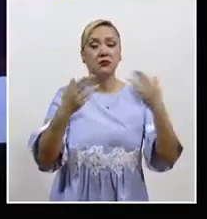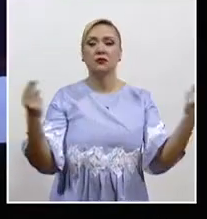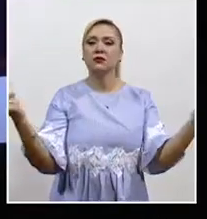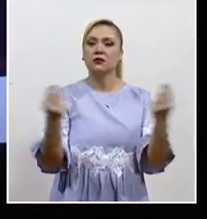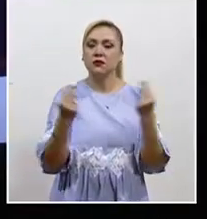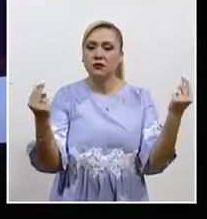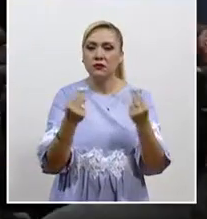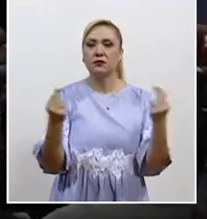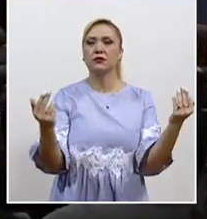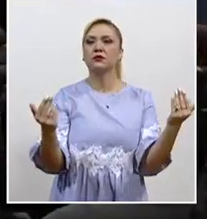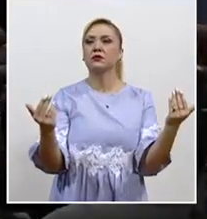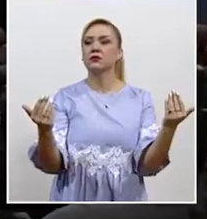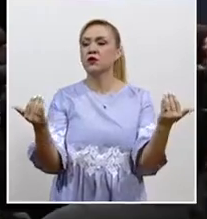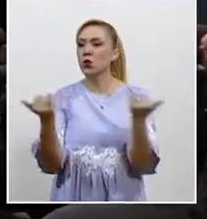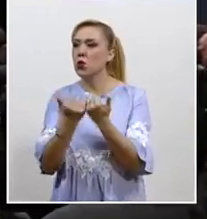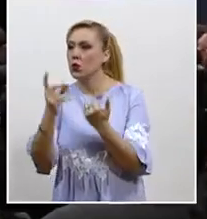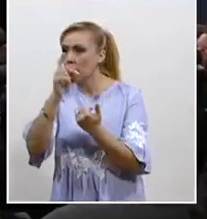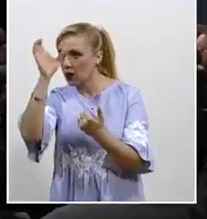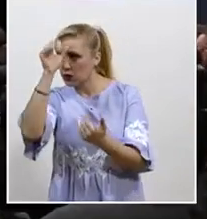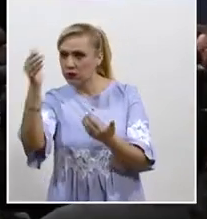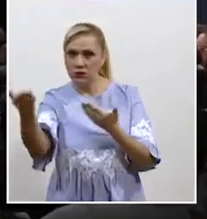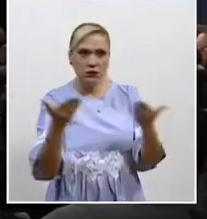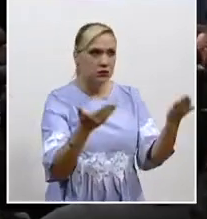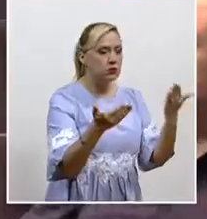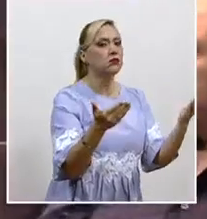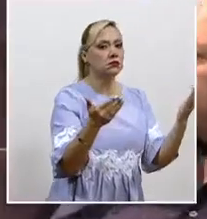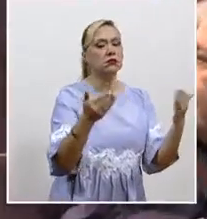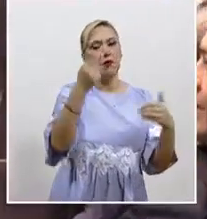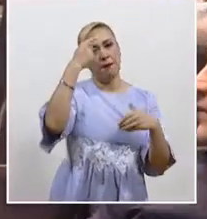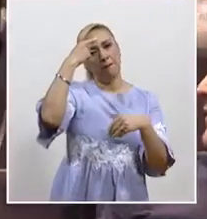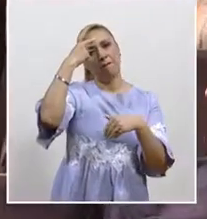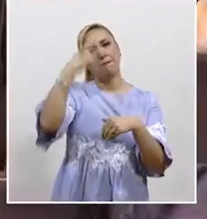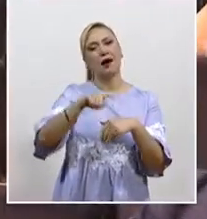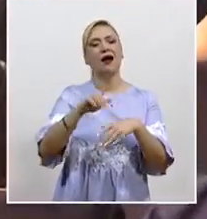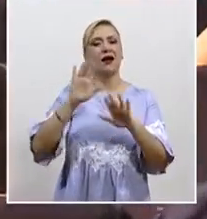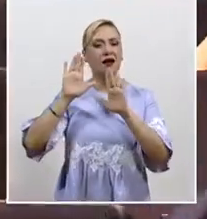consensos para frenar la violencia feminicida y